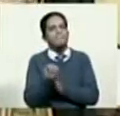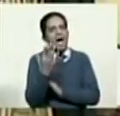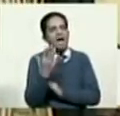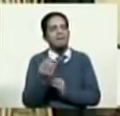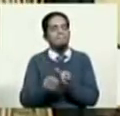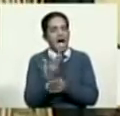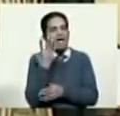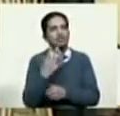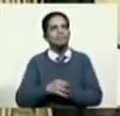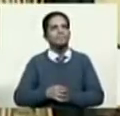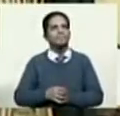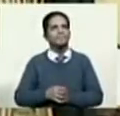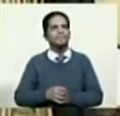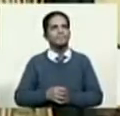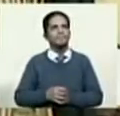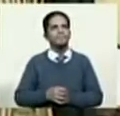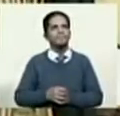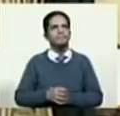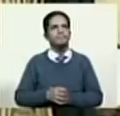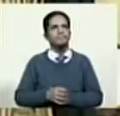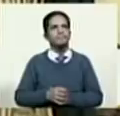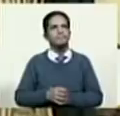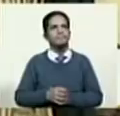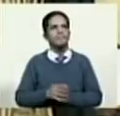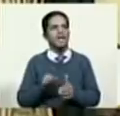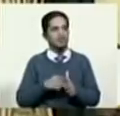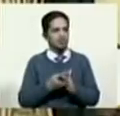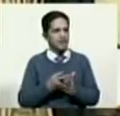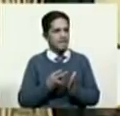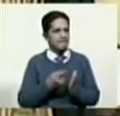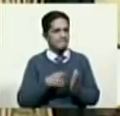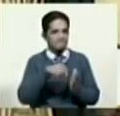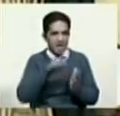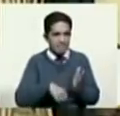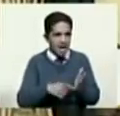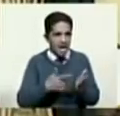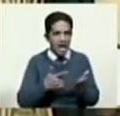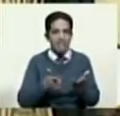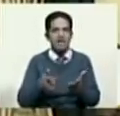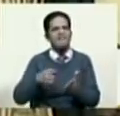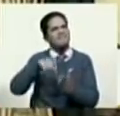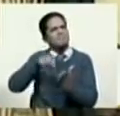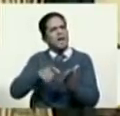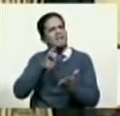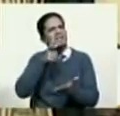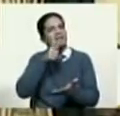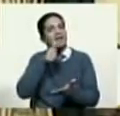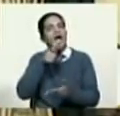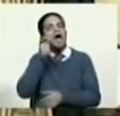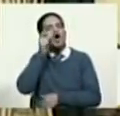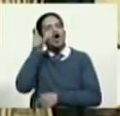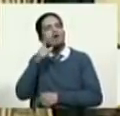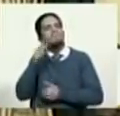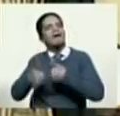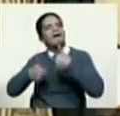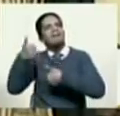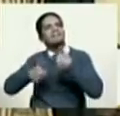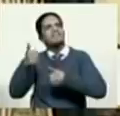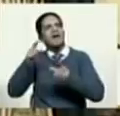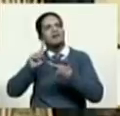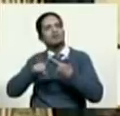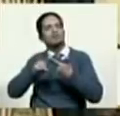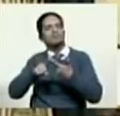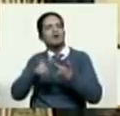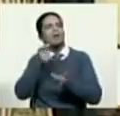Y cuando íbamos a firmar, solo vino una parte de la oposición y firmó el señor Henry Falcón, candidato a presidencial, y el señor Javier